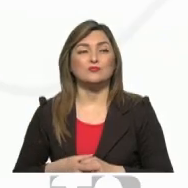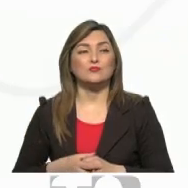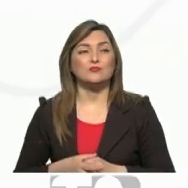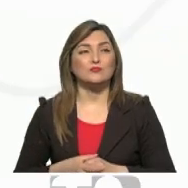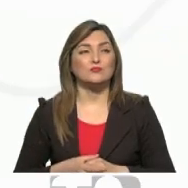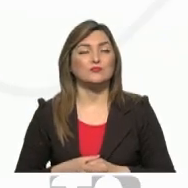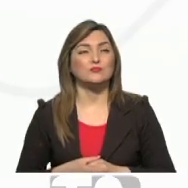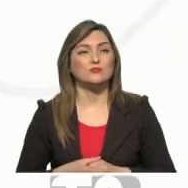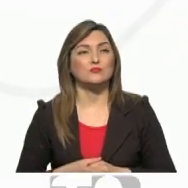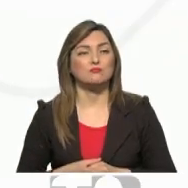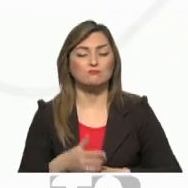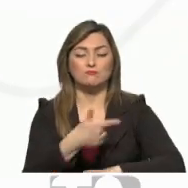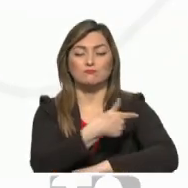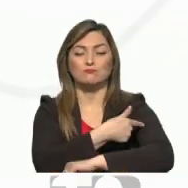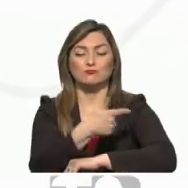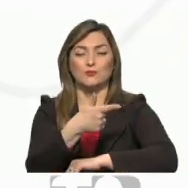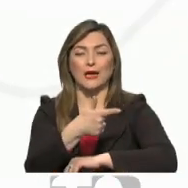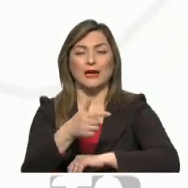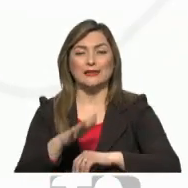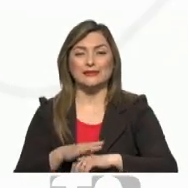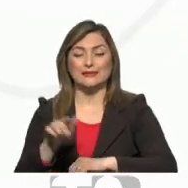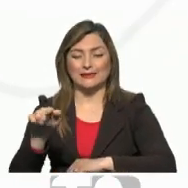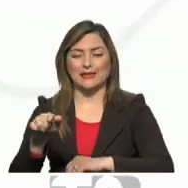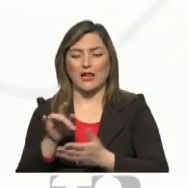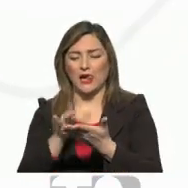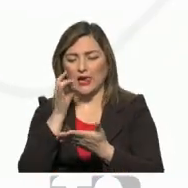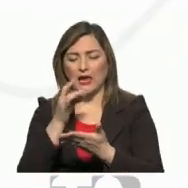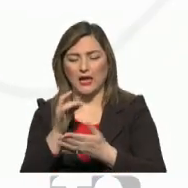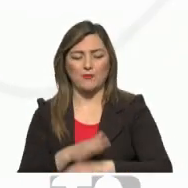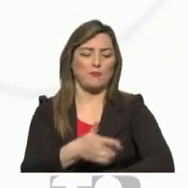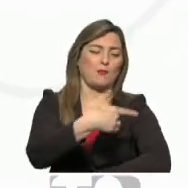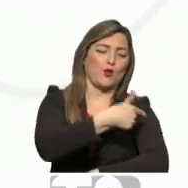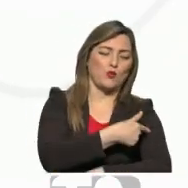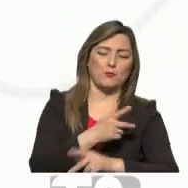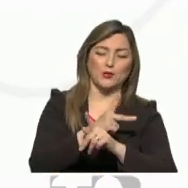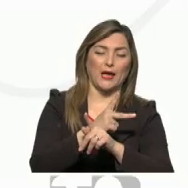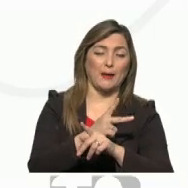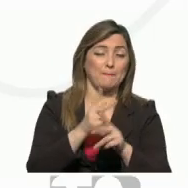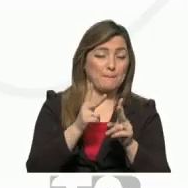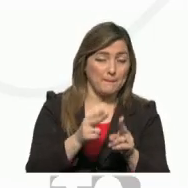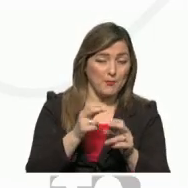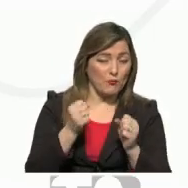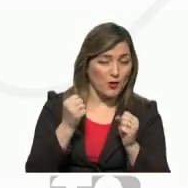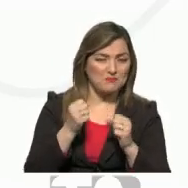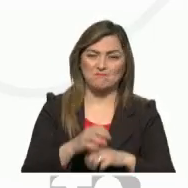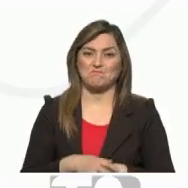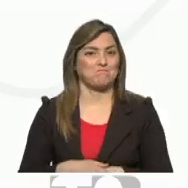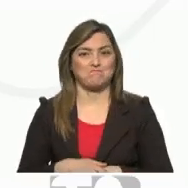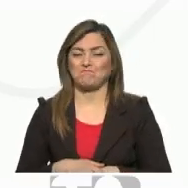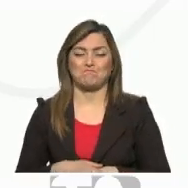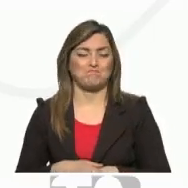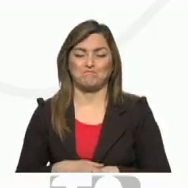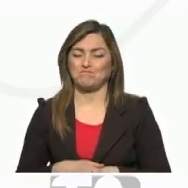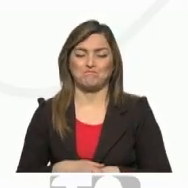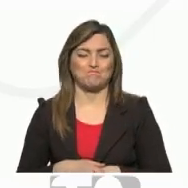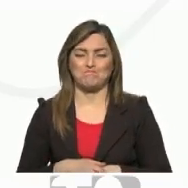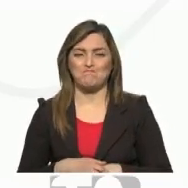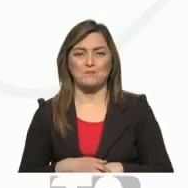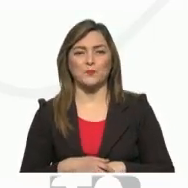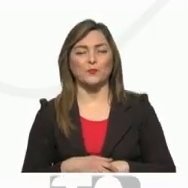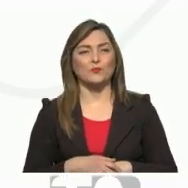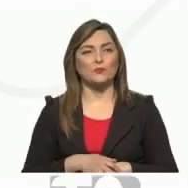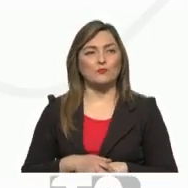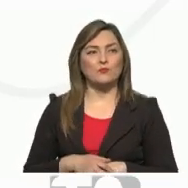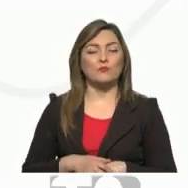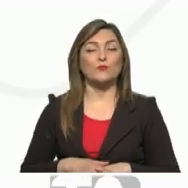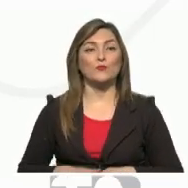aparentemente demuestra que la vacuna no cumple la misma función en proteger y en producir anticuerpos. Estos niveles adecuados de